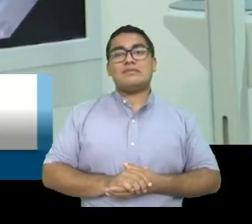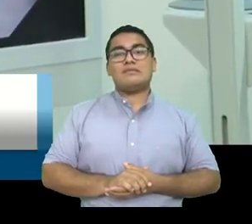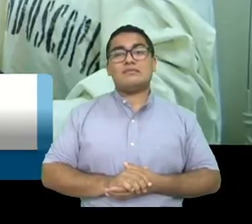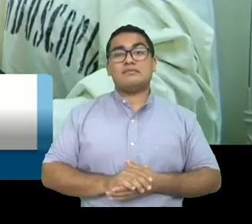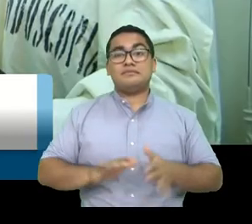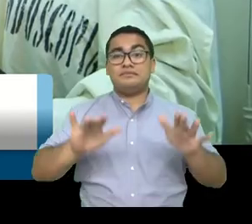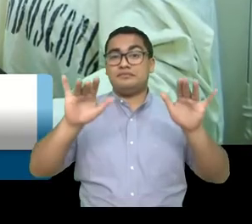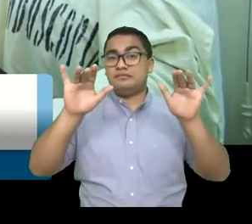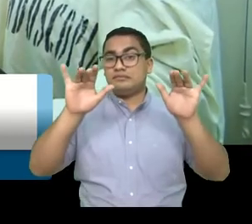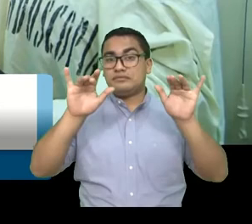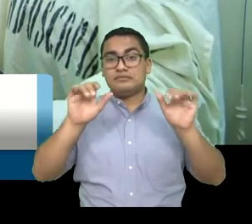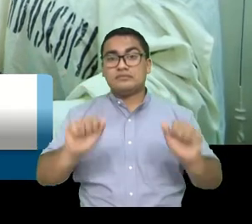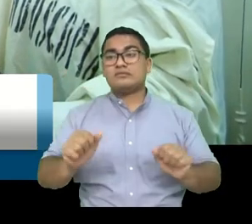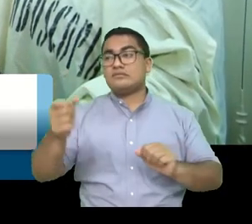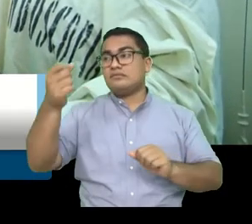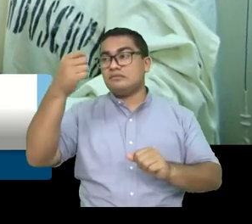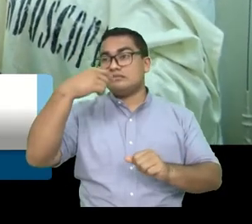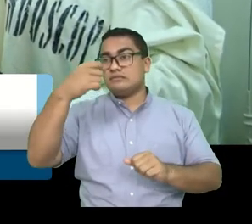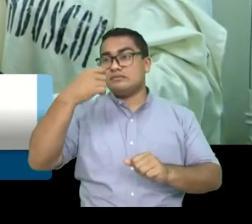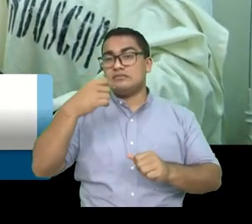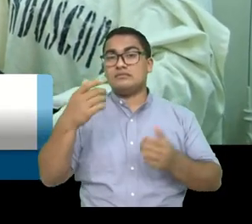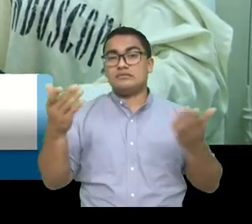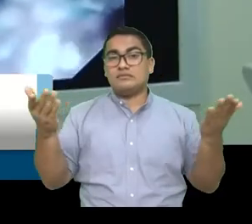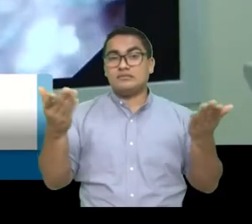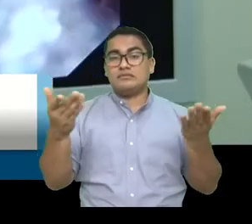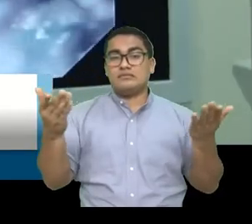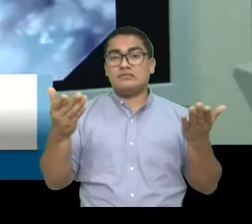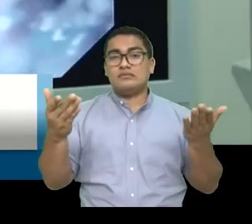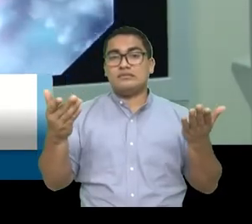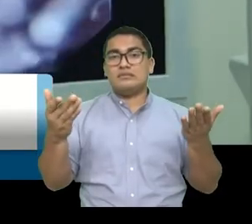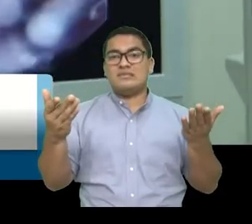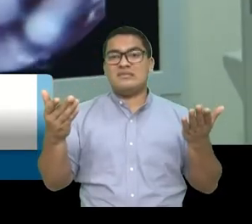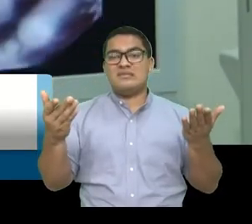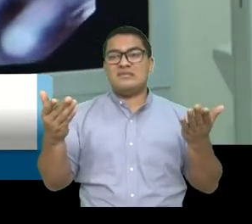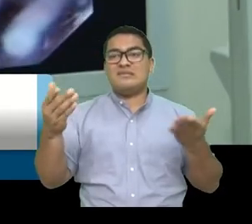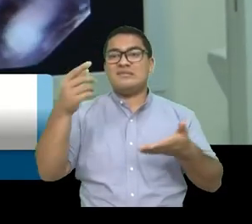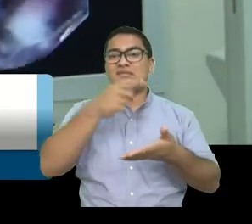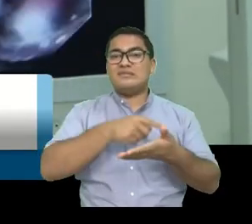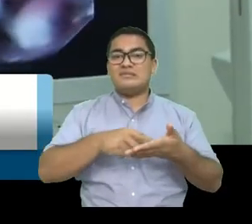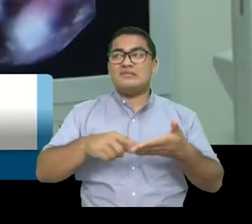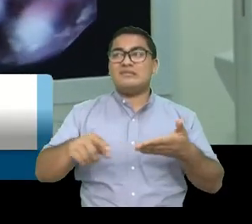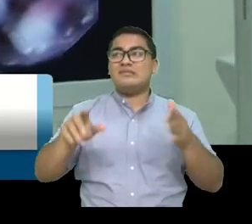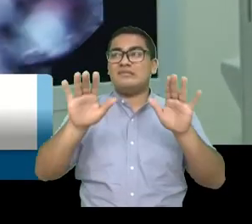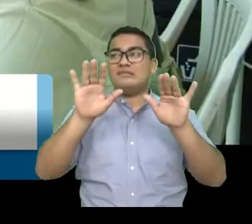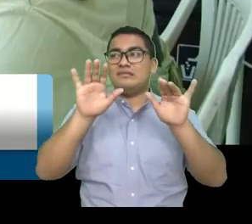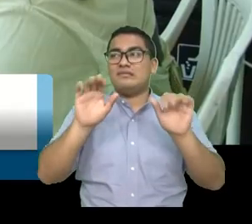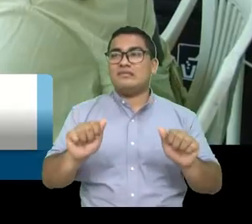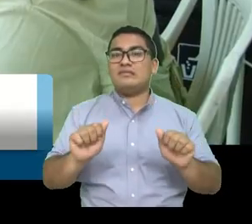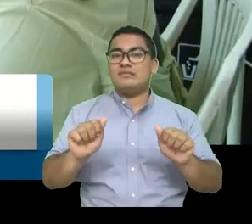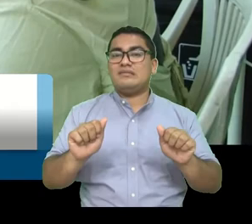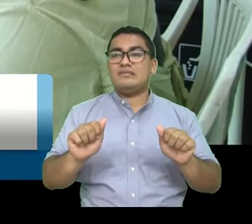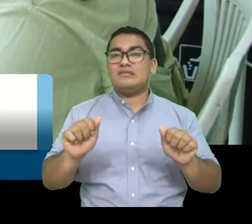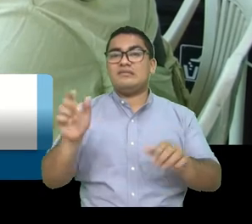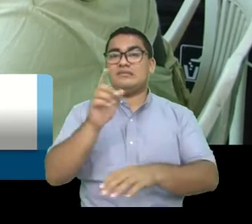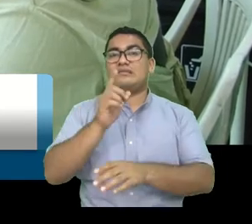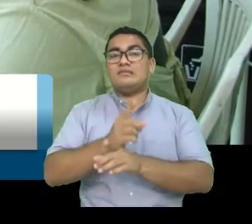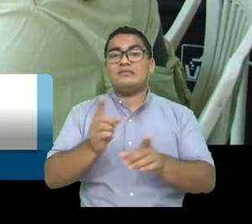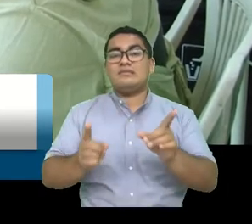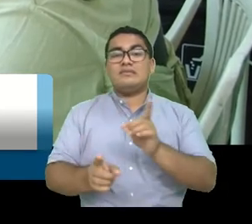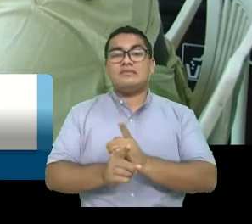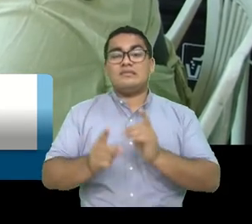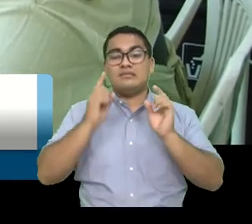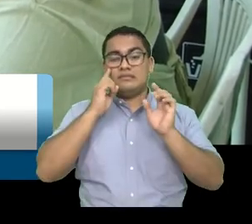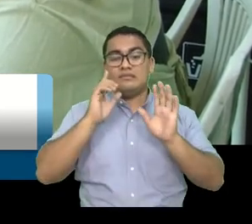nosotros instauramos el tratamiento, prácticamente en la primera semana ya debe de haber una mejoría. Mejoría, una semana. Una